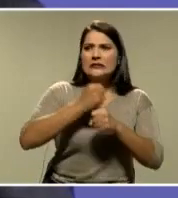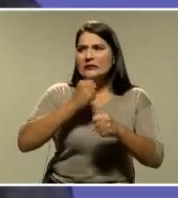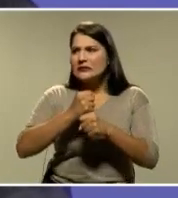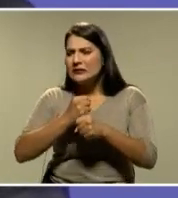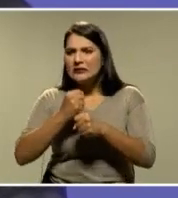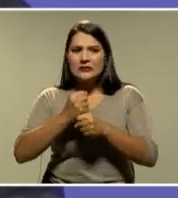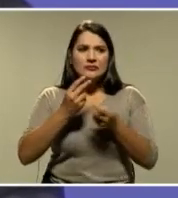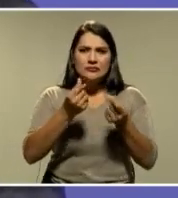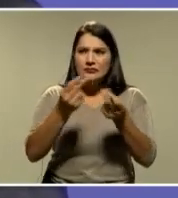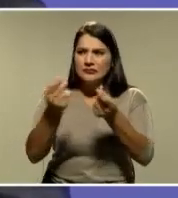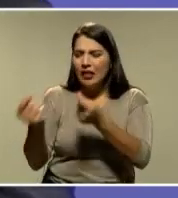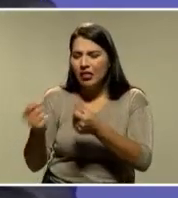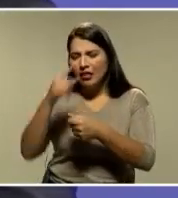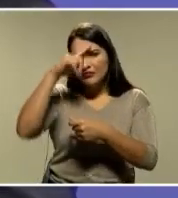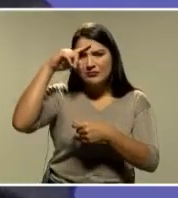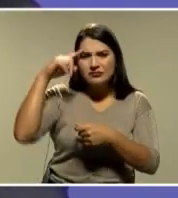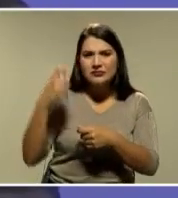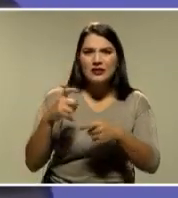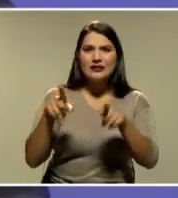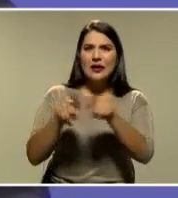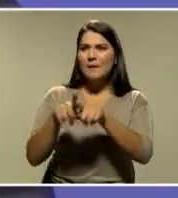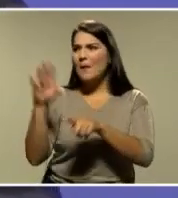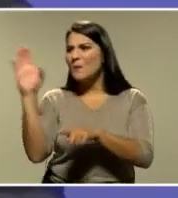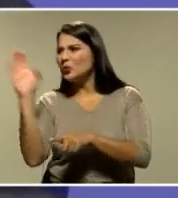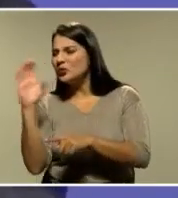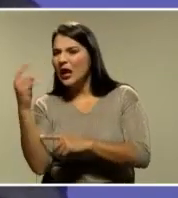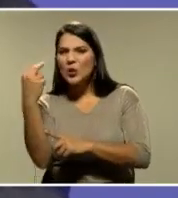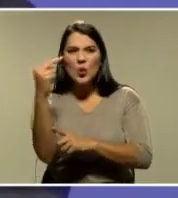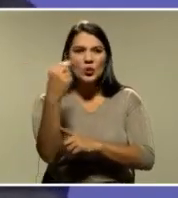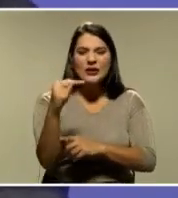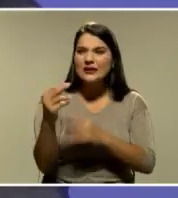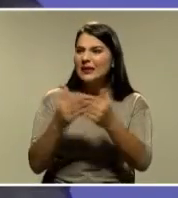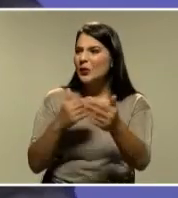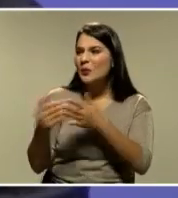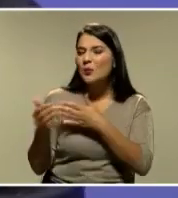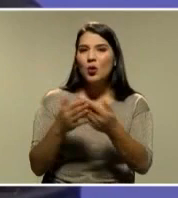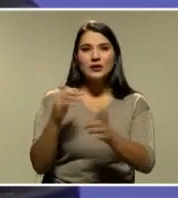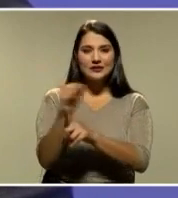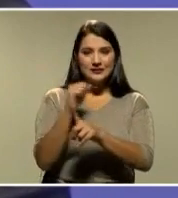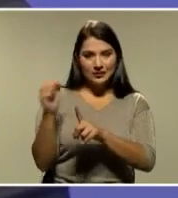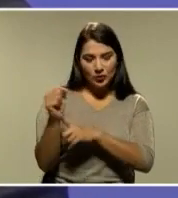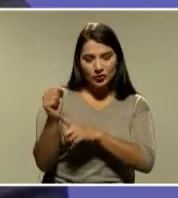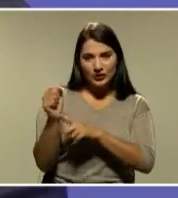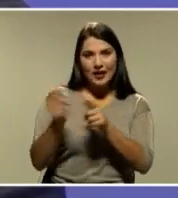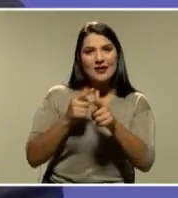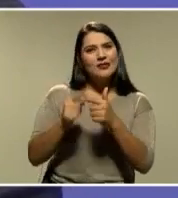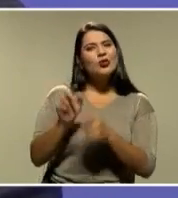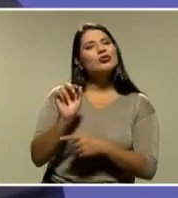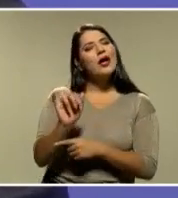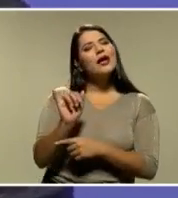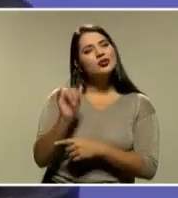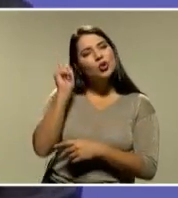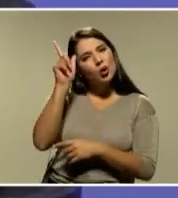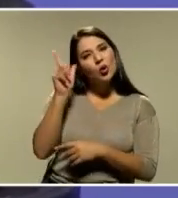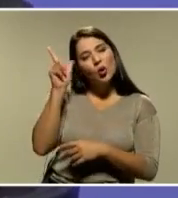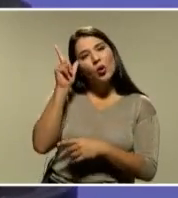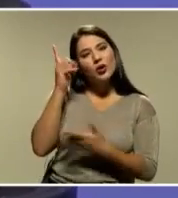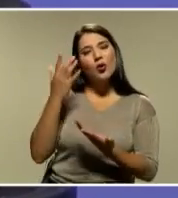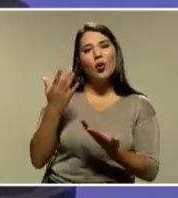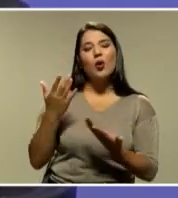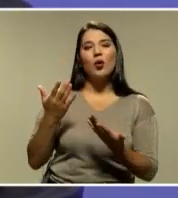de una redacción, el cubrir la noticia, pase lo que pase, entonces a uno obviamente sí le